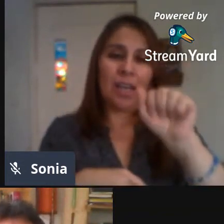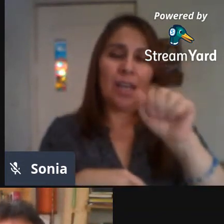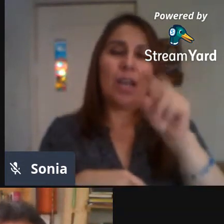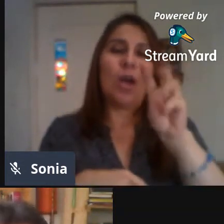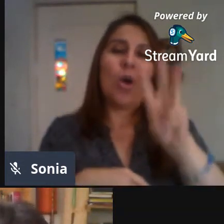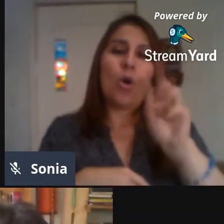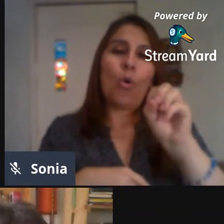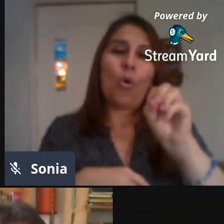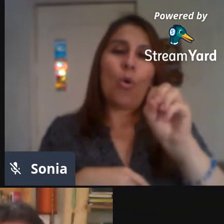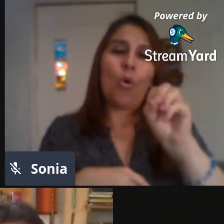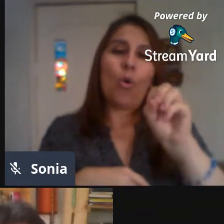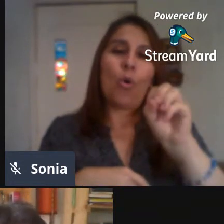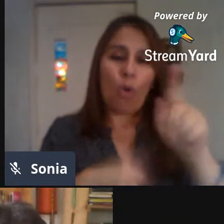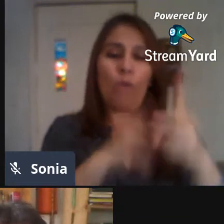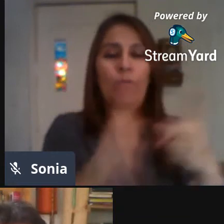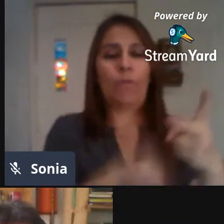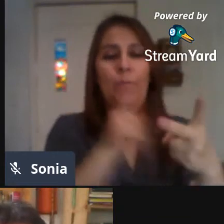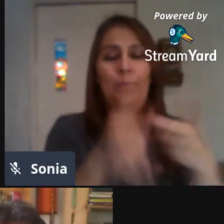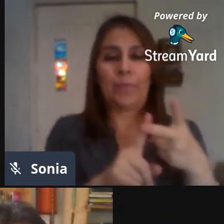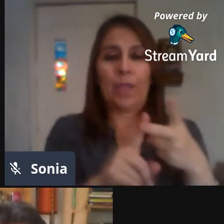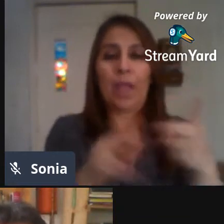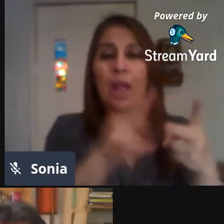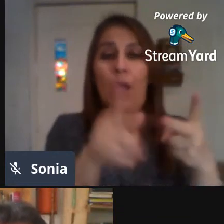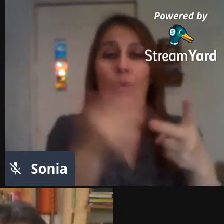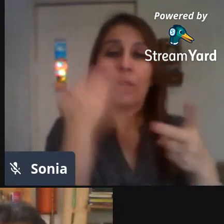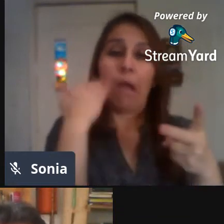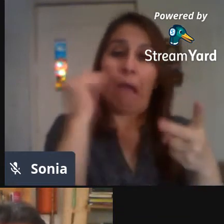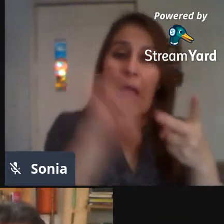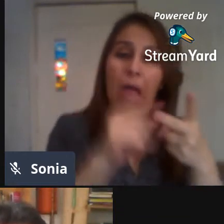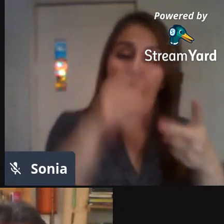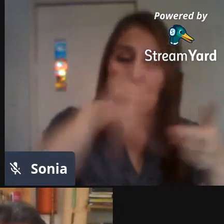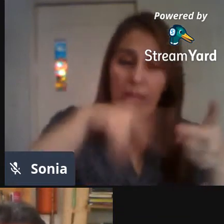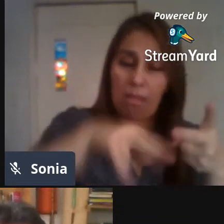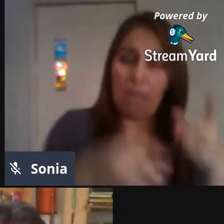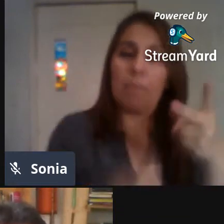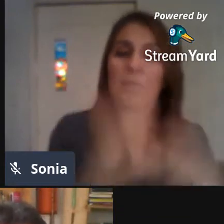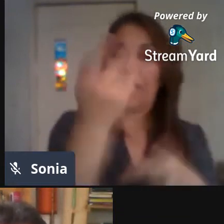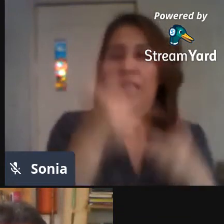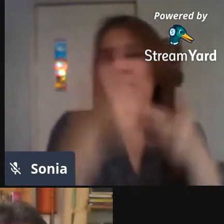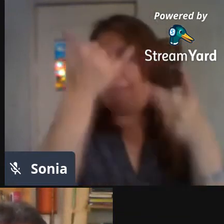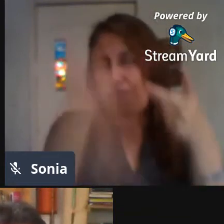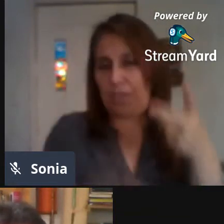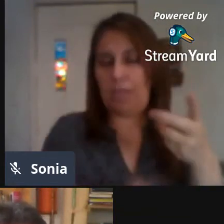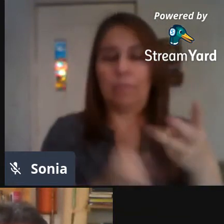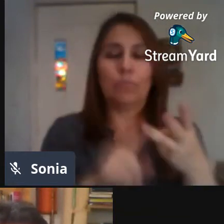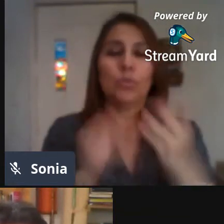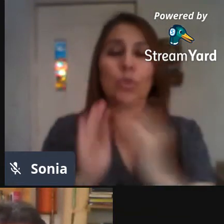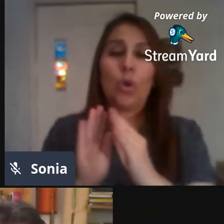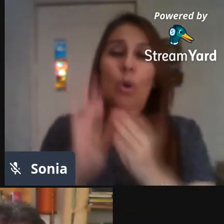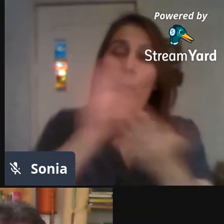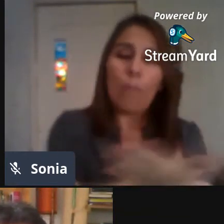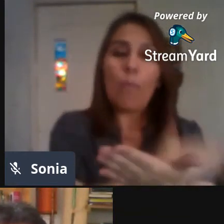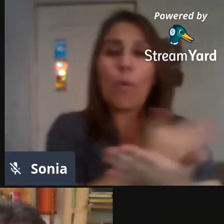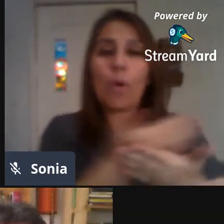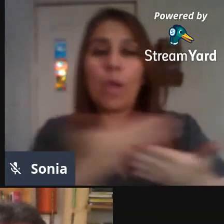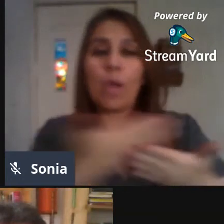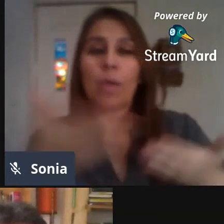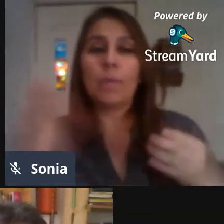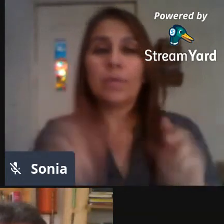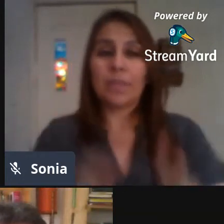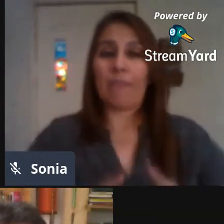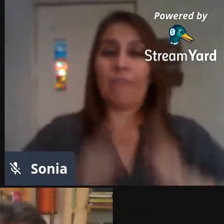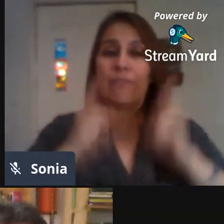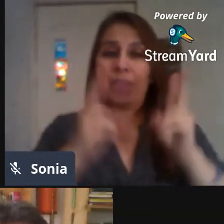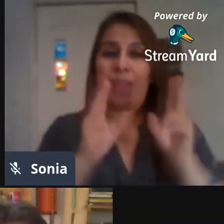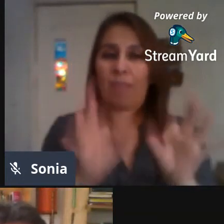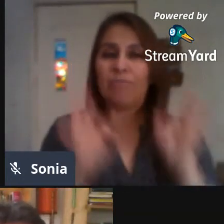como guardadita ya le había comenzado la termine muchos poemas de vida vital terminé una colección completa de